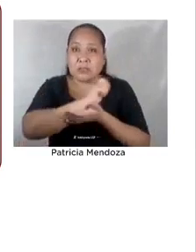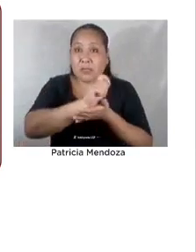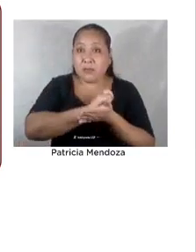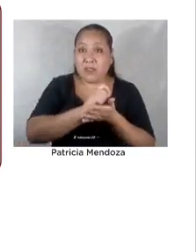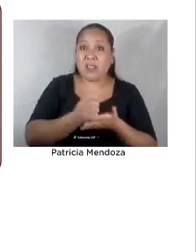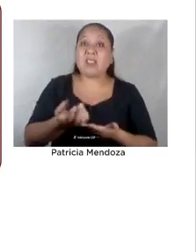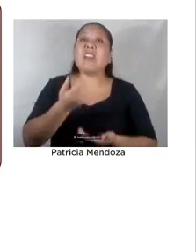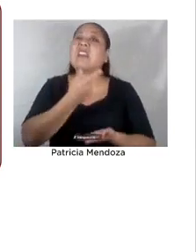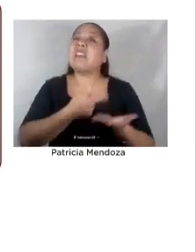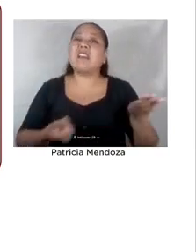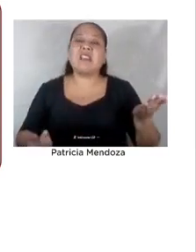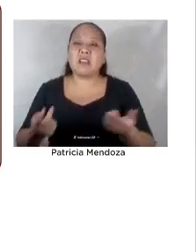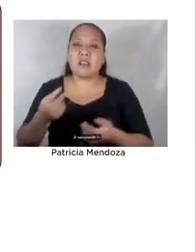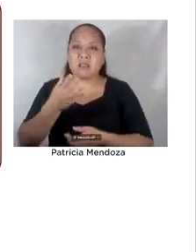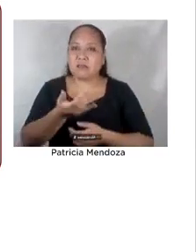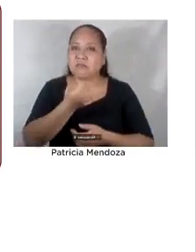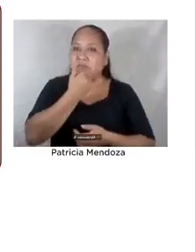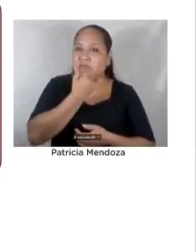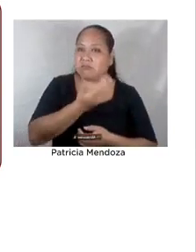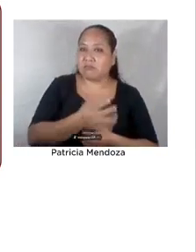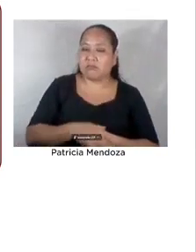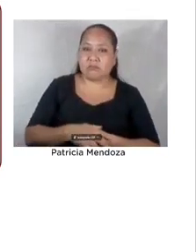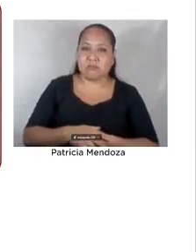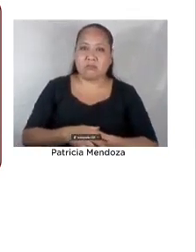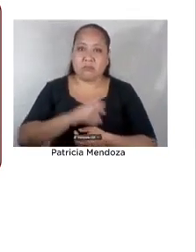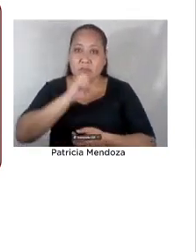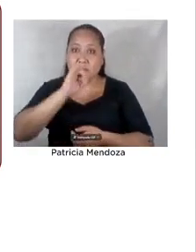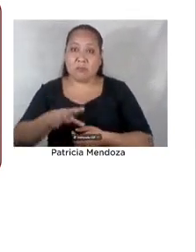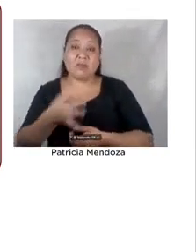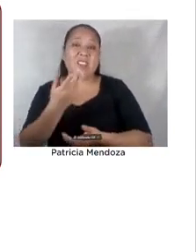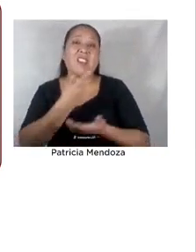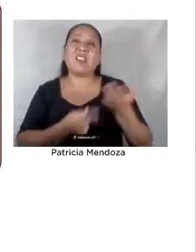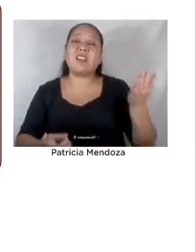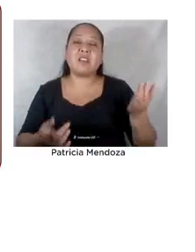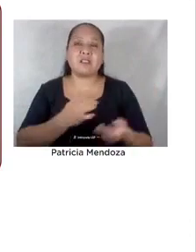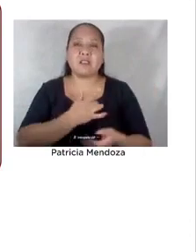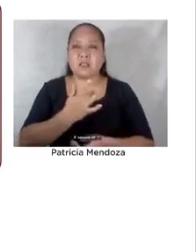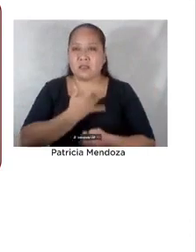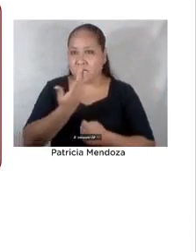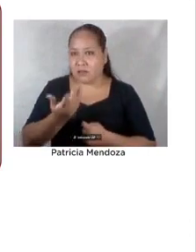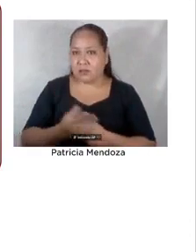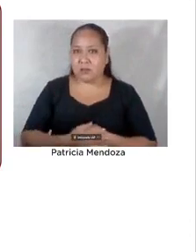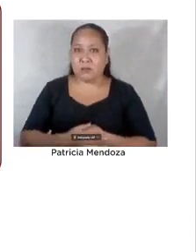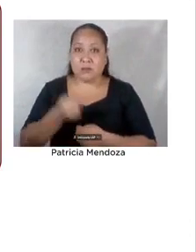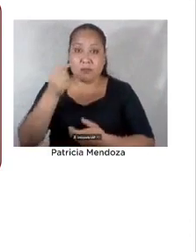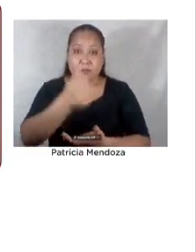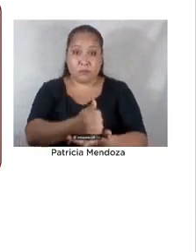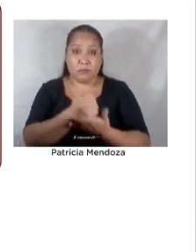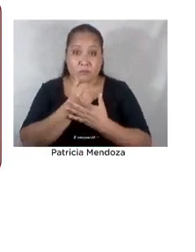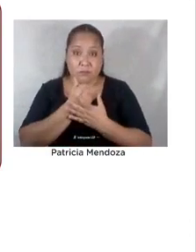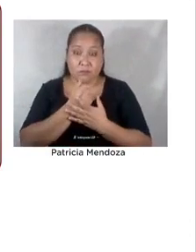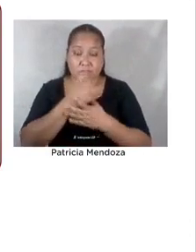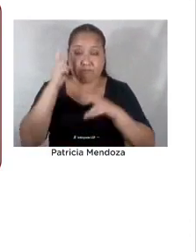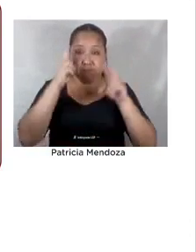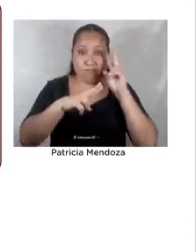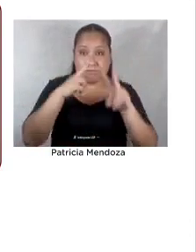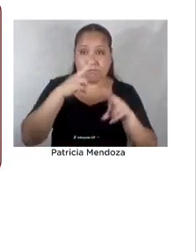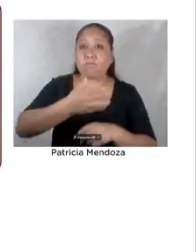pasando, hablemos con otros sobre lo que estamos sintiendo en este momento, eso nos va a ayudar a llevar mejor la enfermedad,